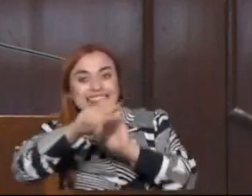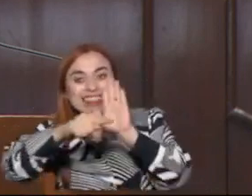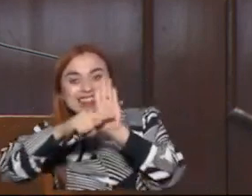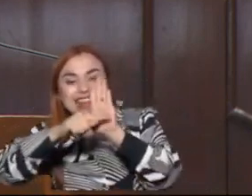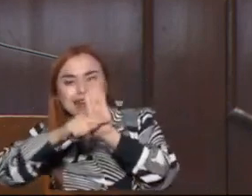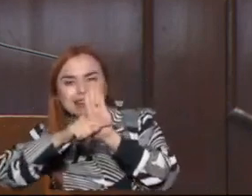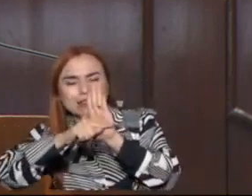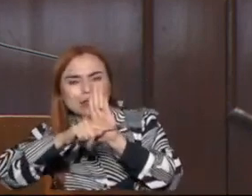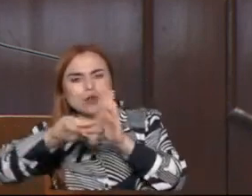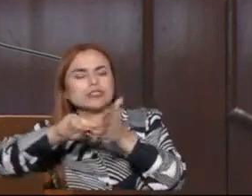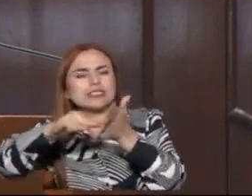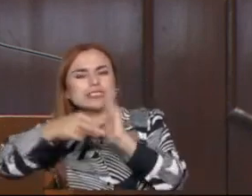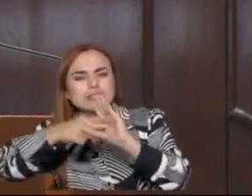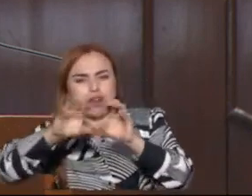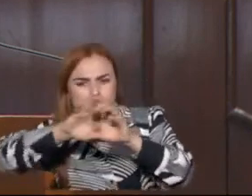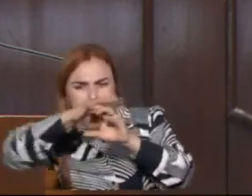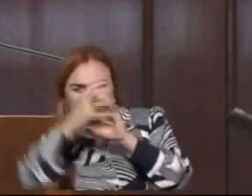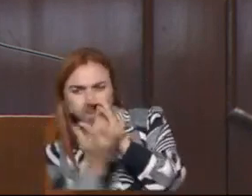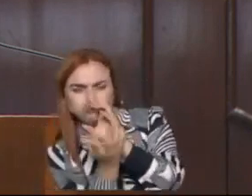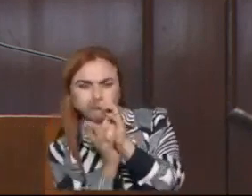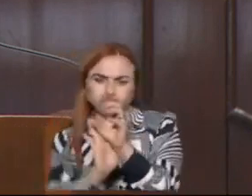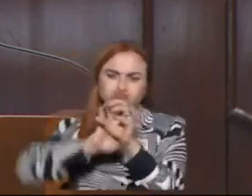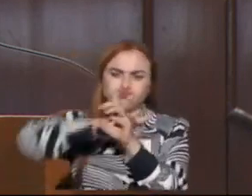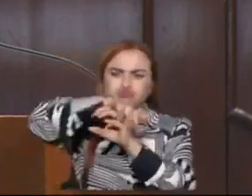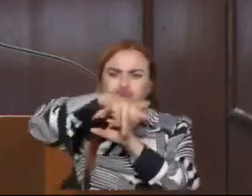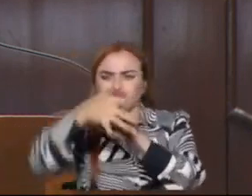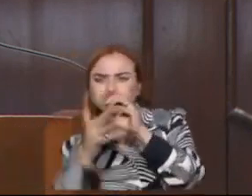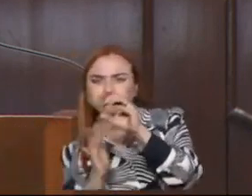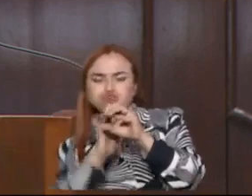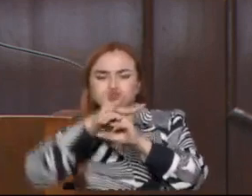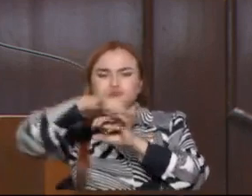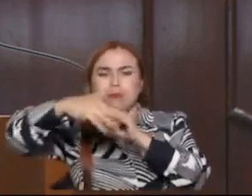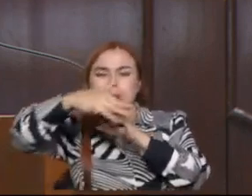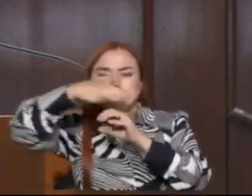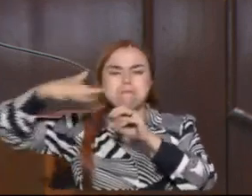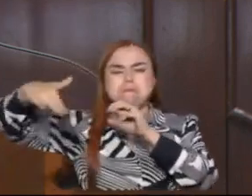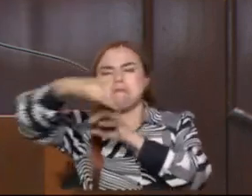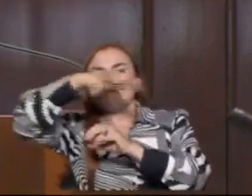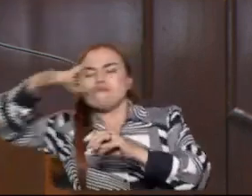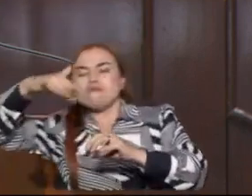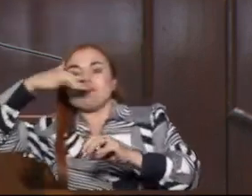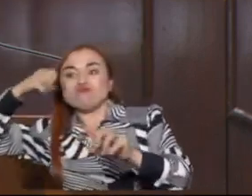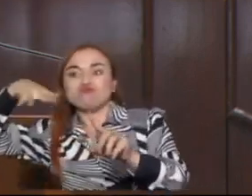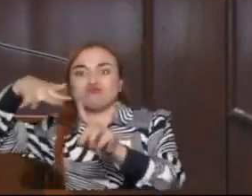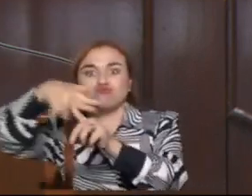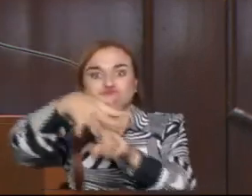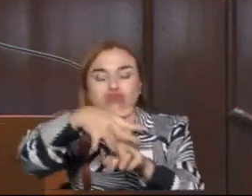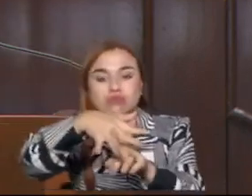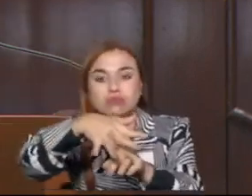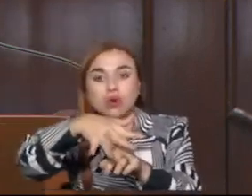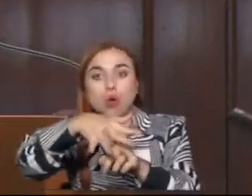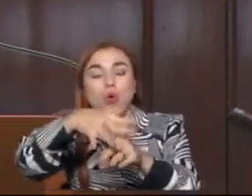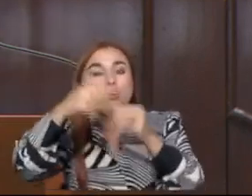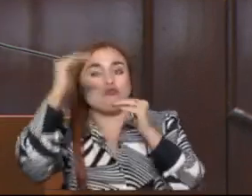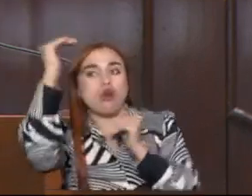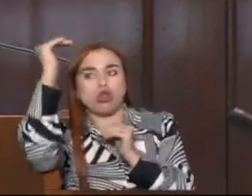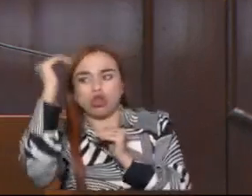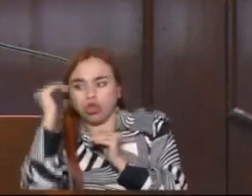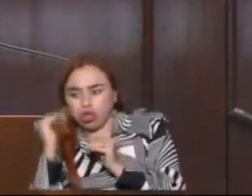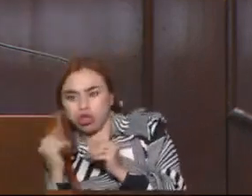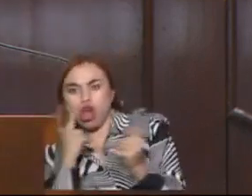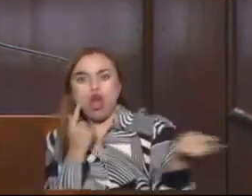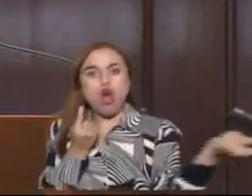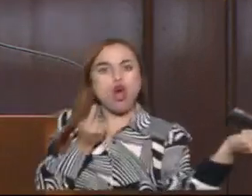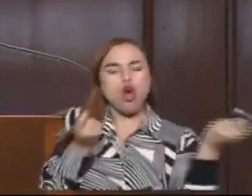del 100% de nuestras emisiones de gases de efecto invernadero, contribuyendo a la captura de las